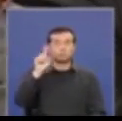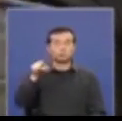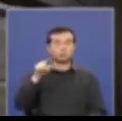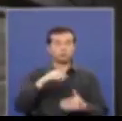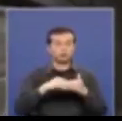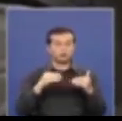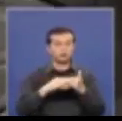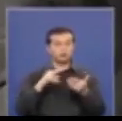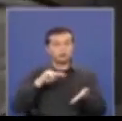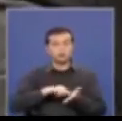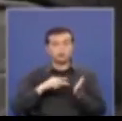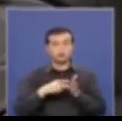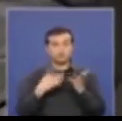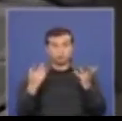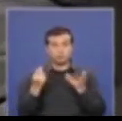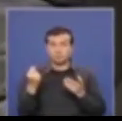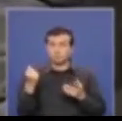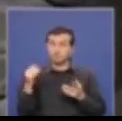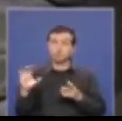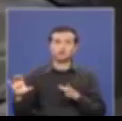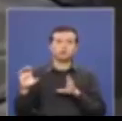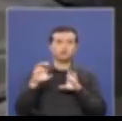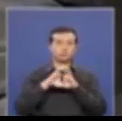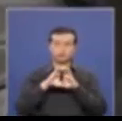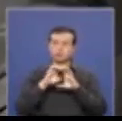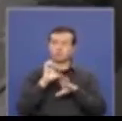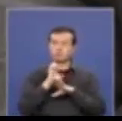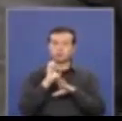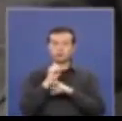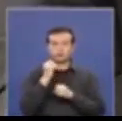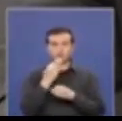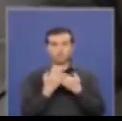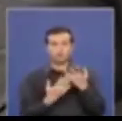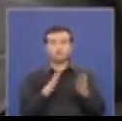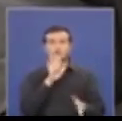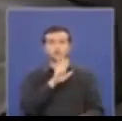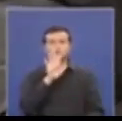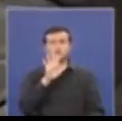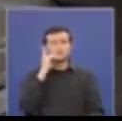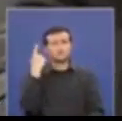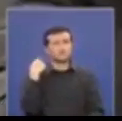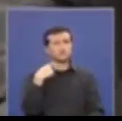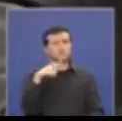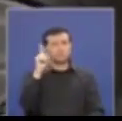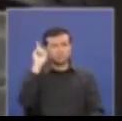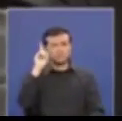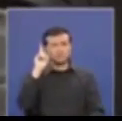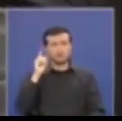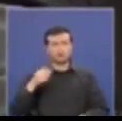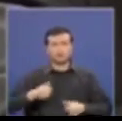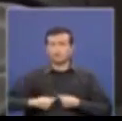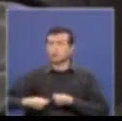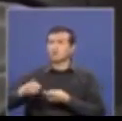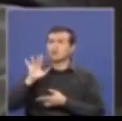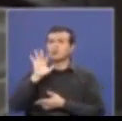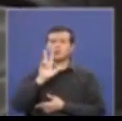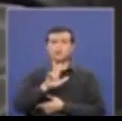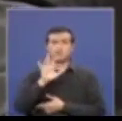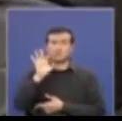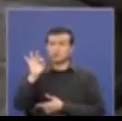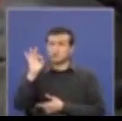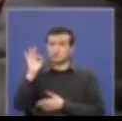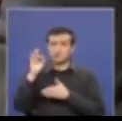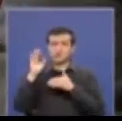$3.955.000. Es decir, ingresos el Ecuador tiene por 55 millones. Hemos gastado 39 hasta